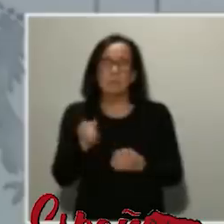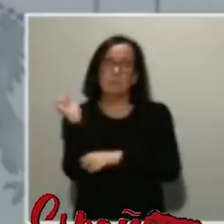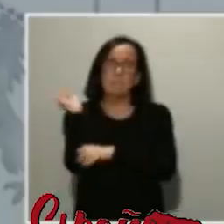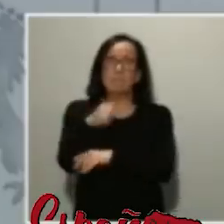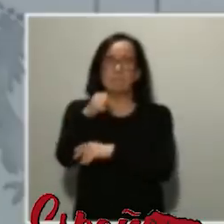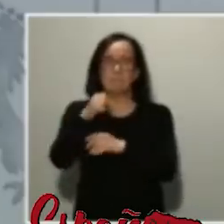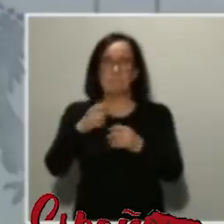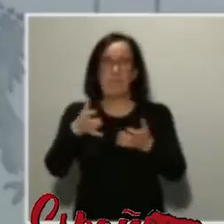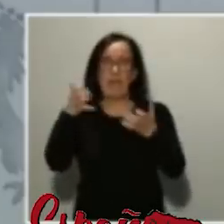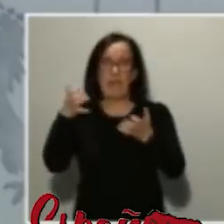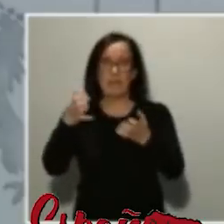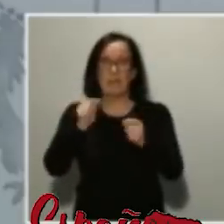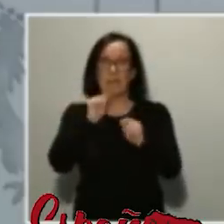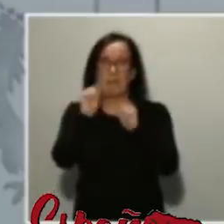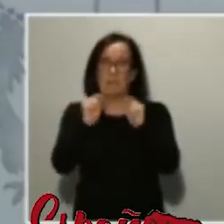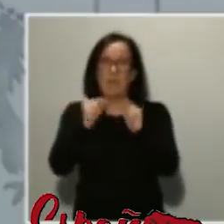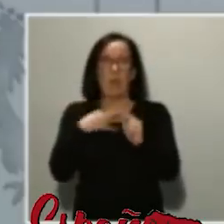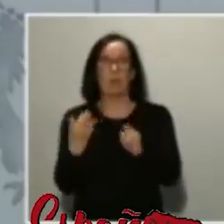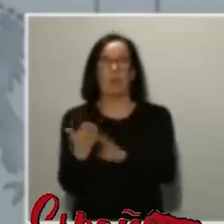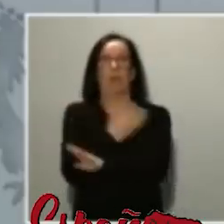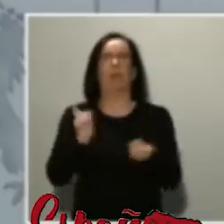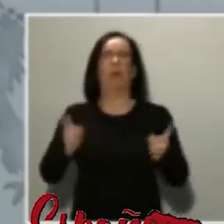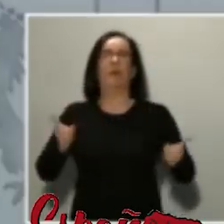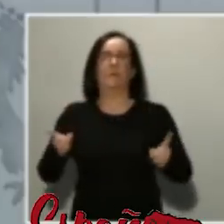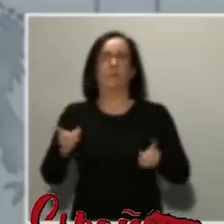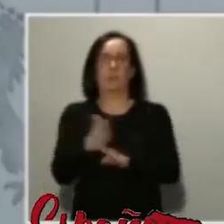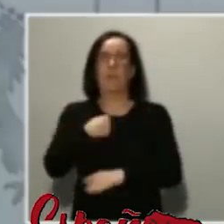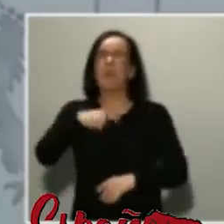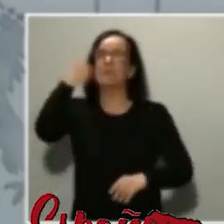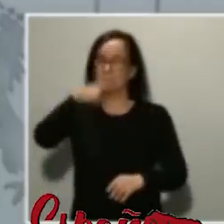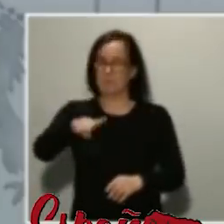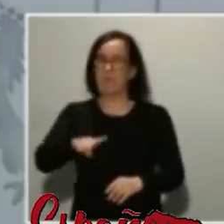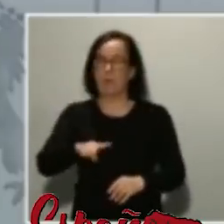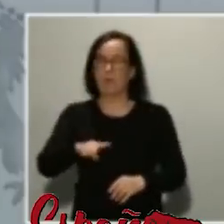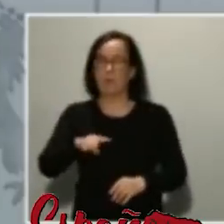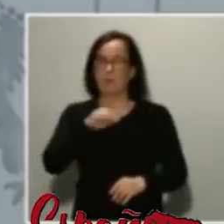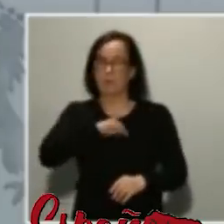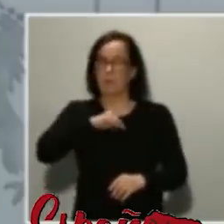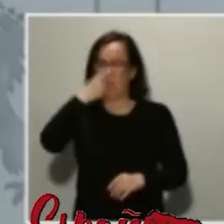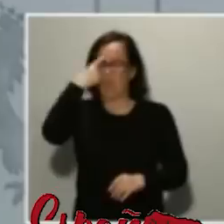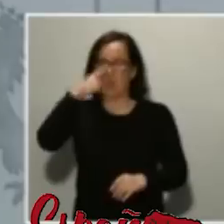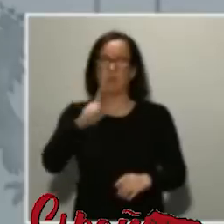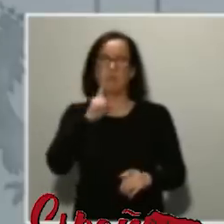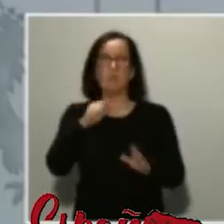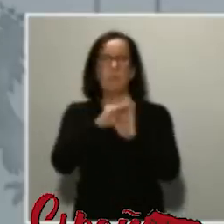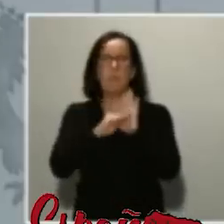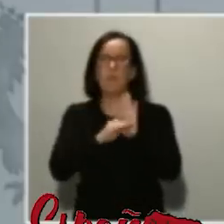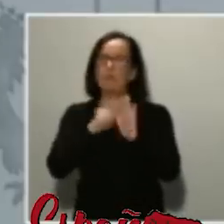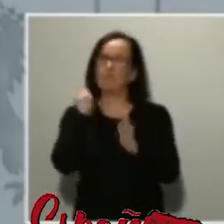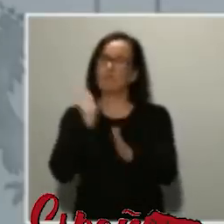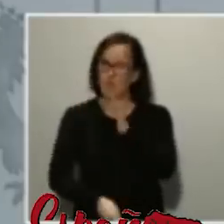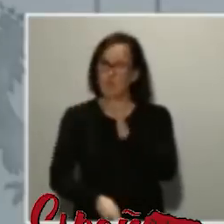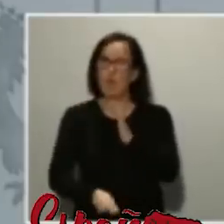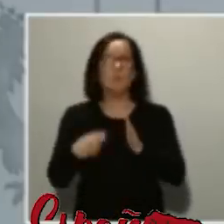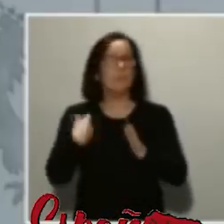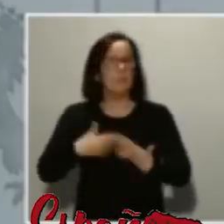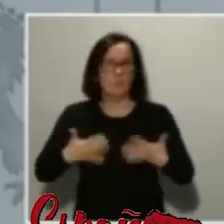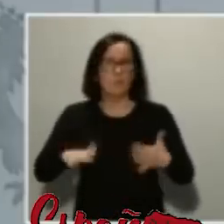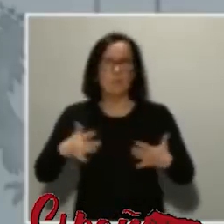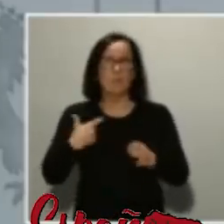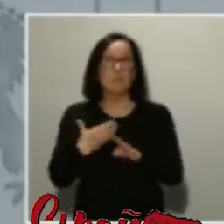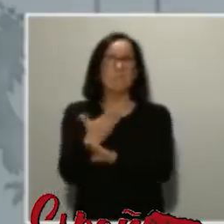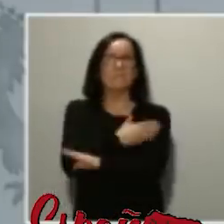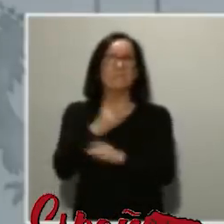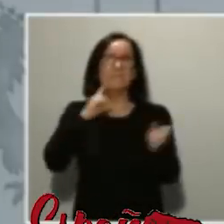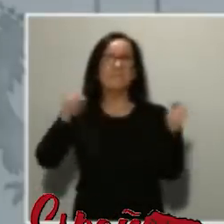estado de alarma, y no nos lo dijo ayer. Oiga, mire usted, no puede ser eso, solamente puede obedecer a